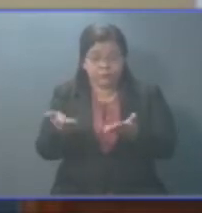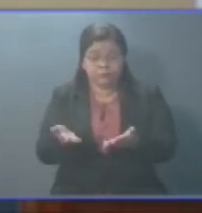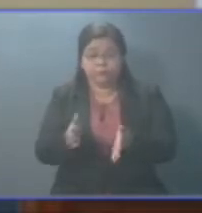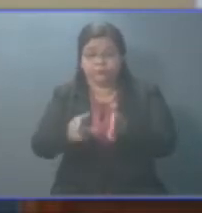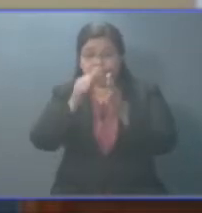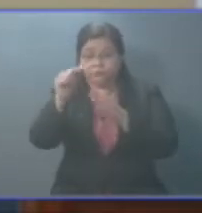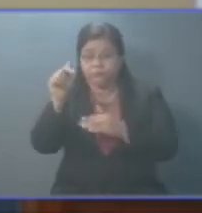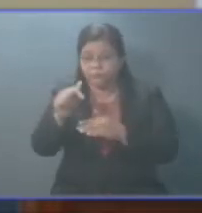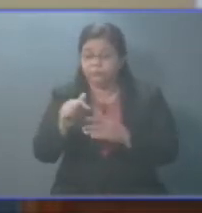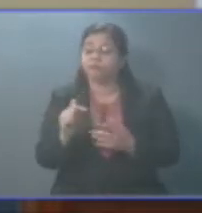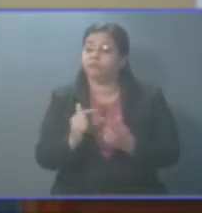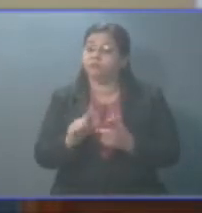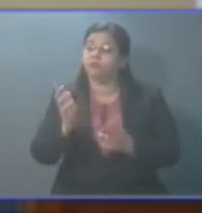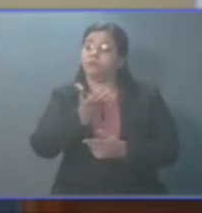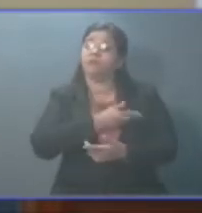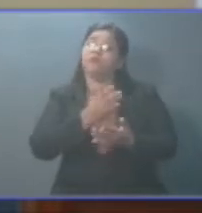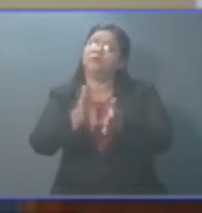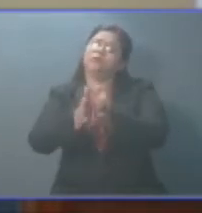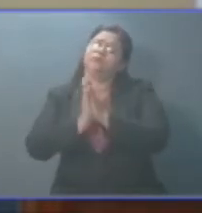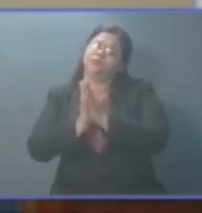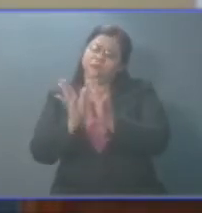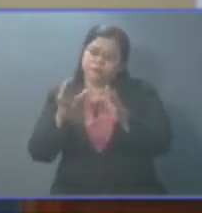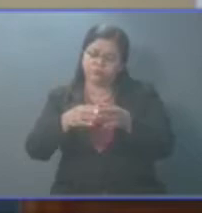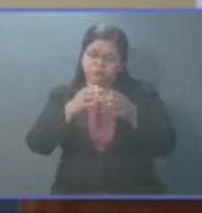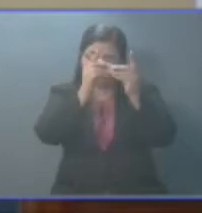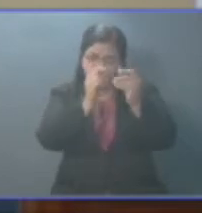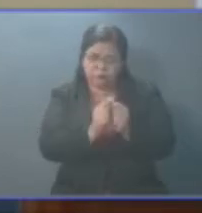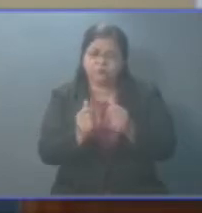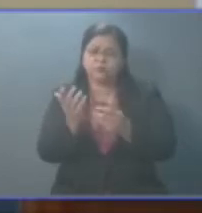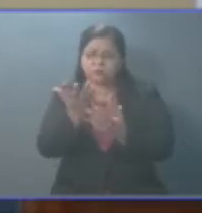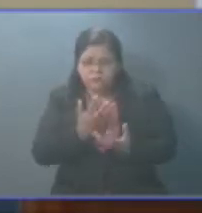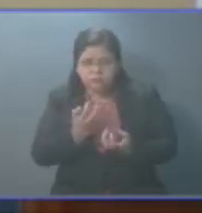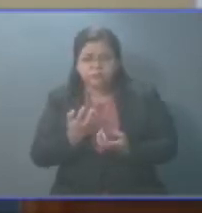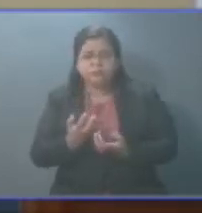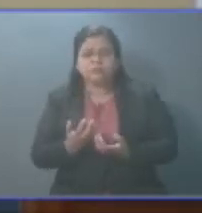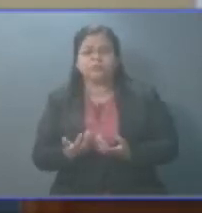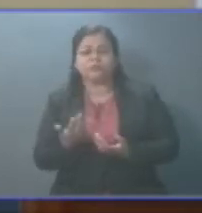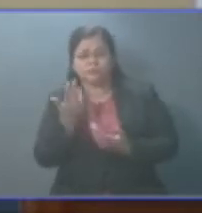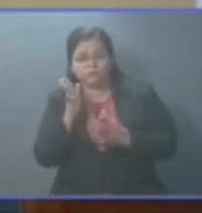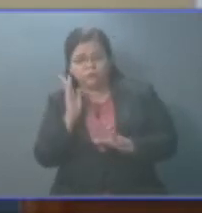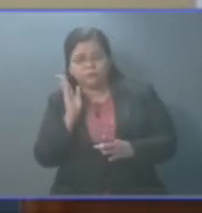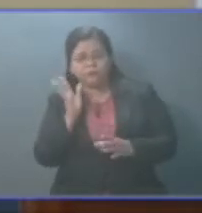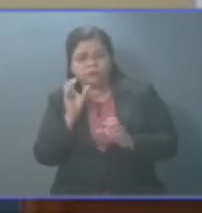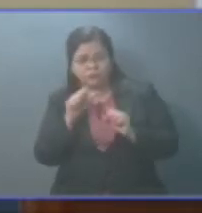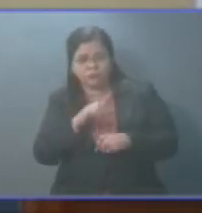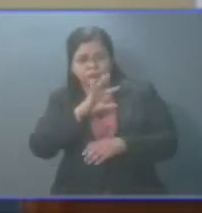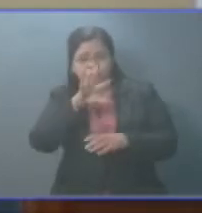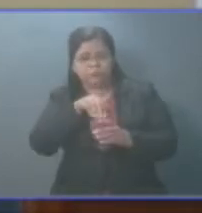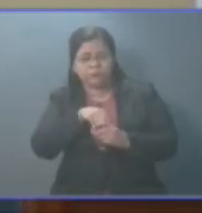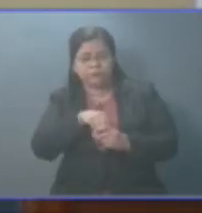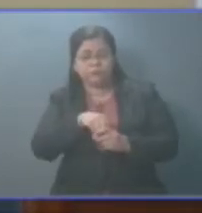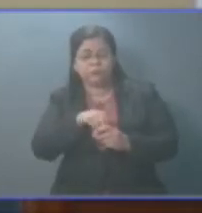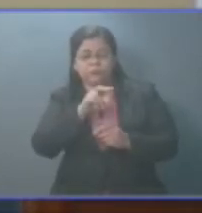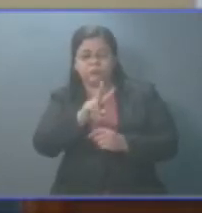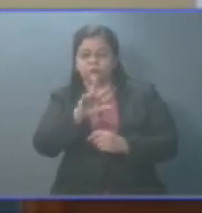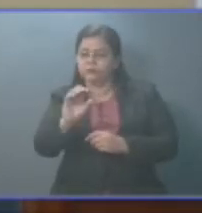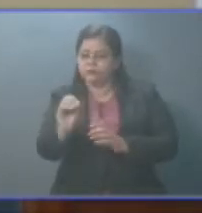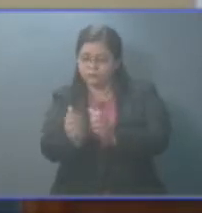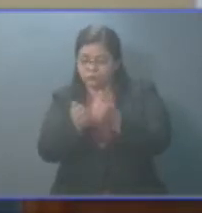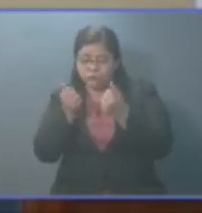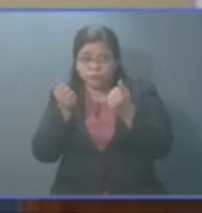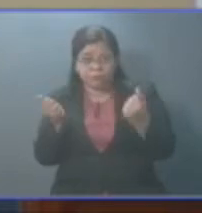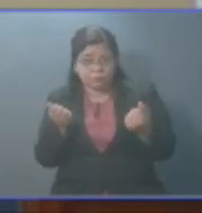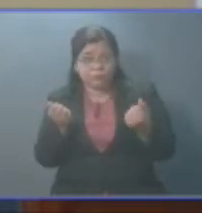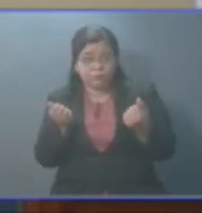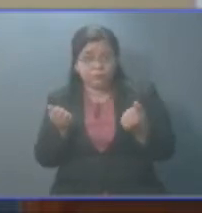pero nosotros estamos pidiendo en la Comisión de Hacienda también que se incorpore en los 250 millones que